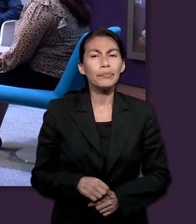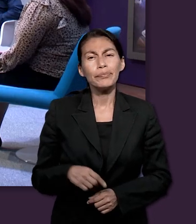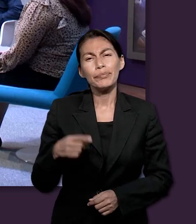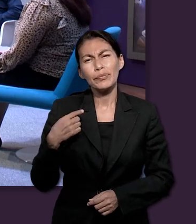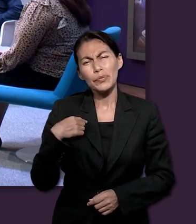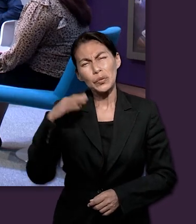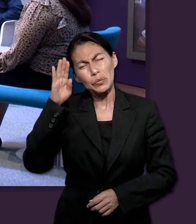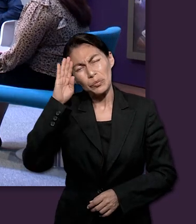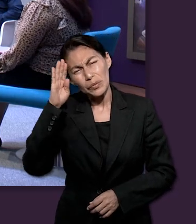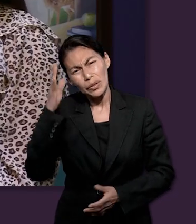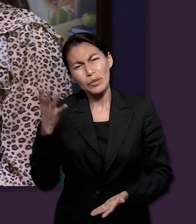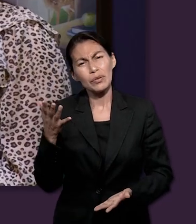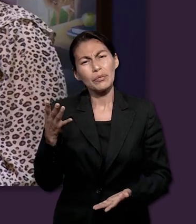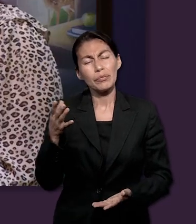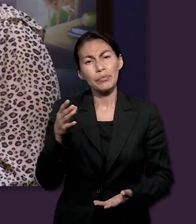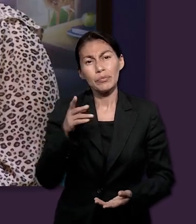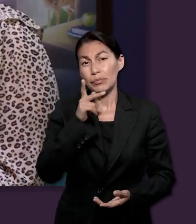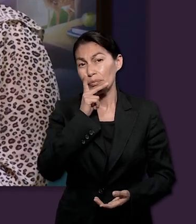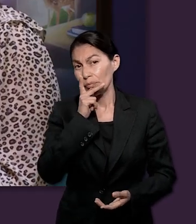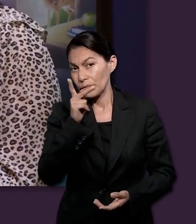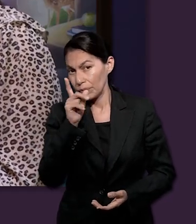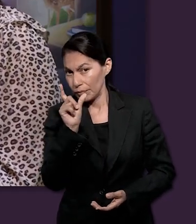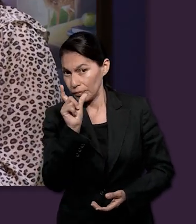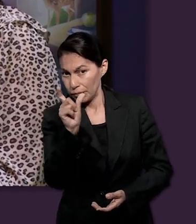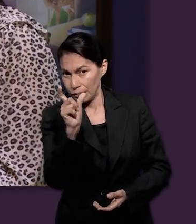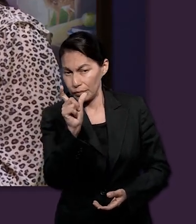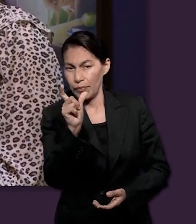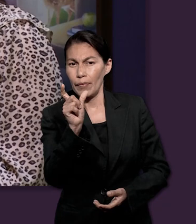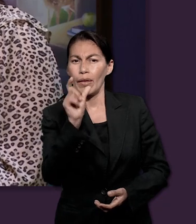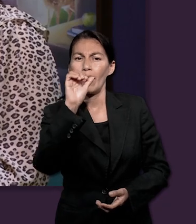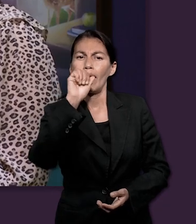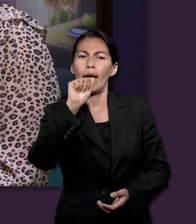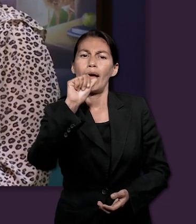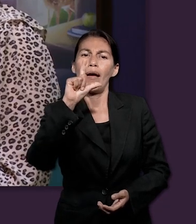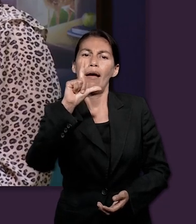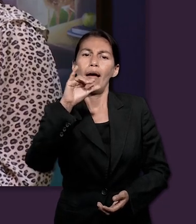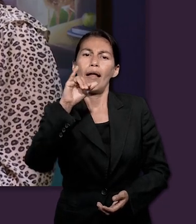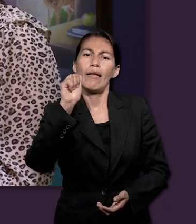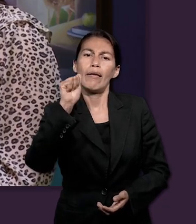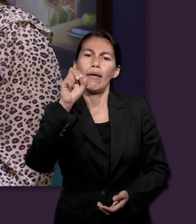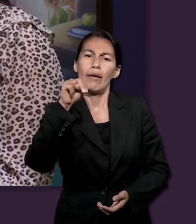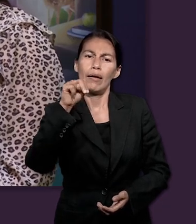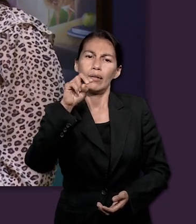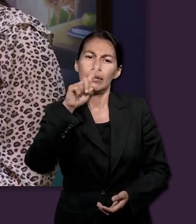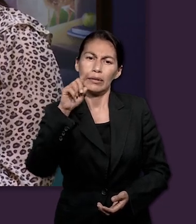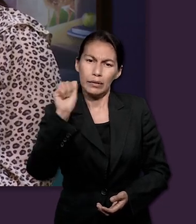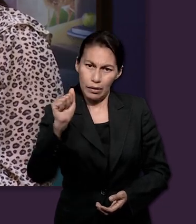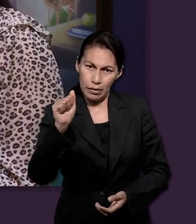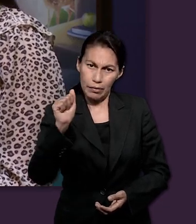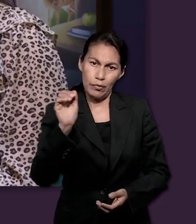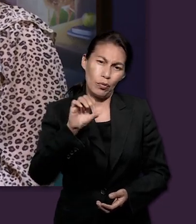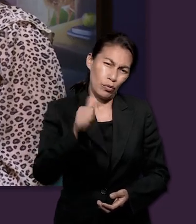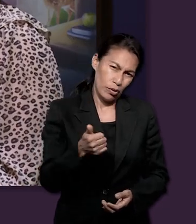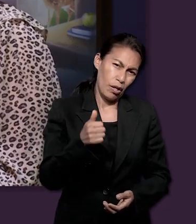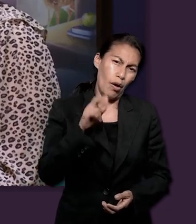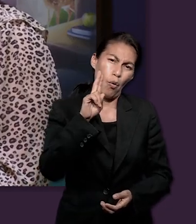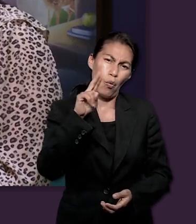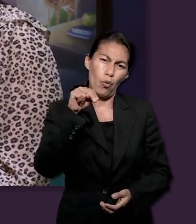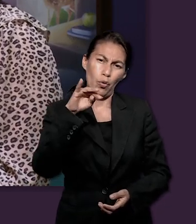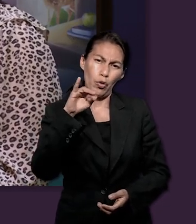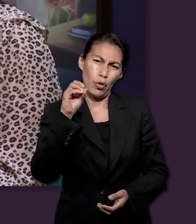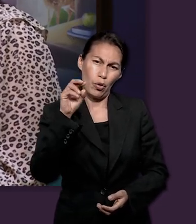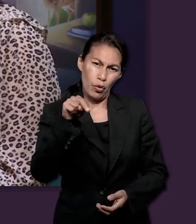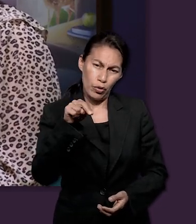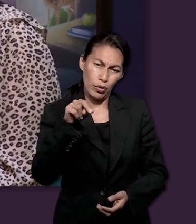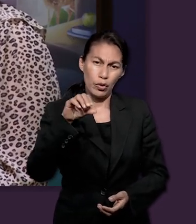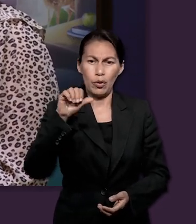que hay palabras clave, y una de ellas es alianza. Alianza, unión, y la más